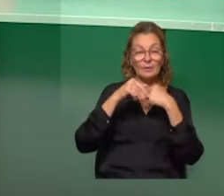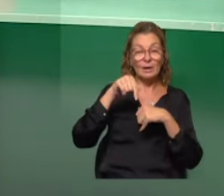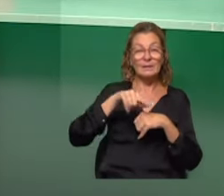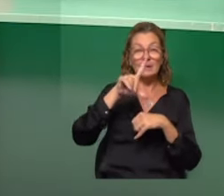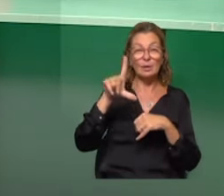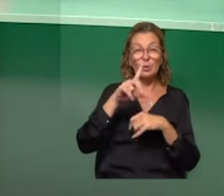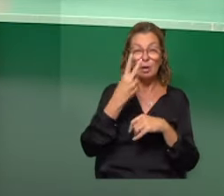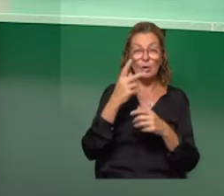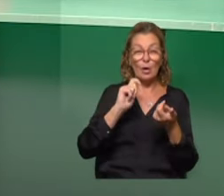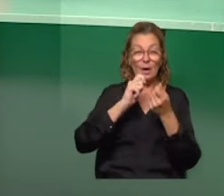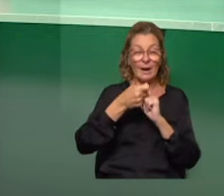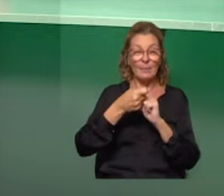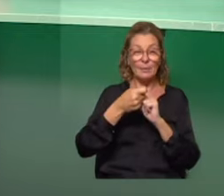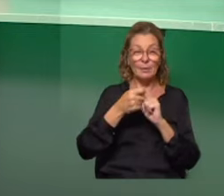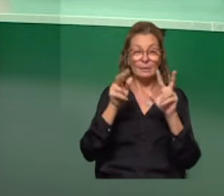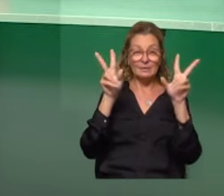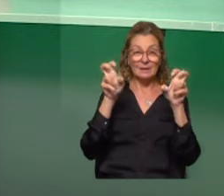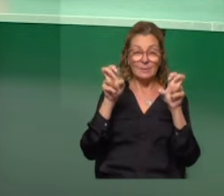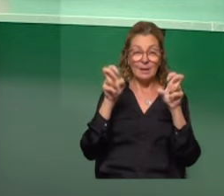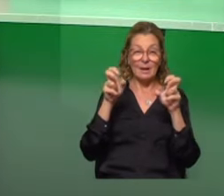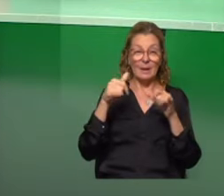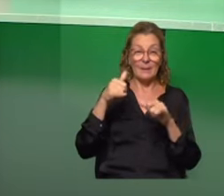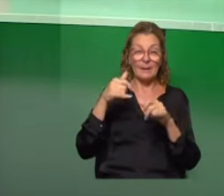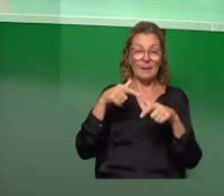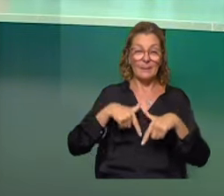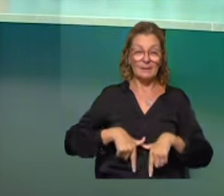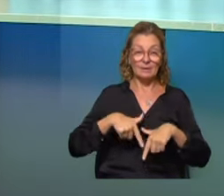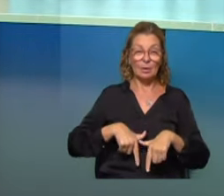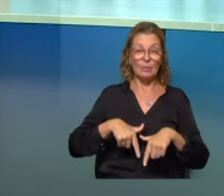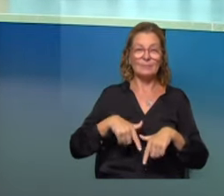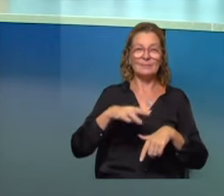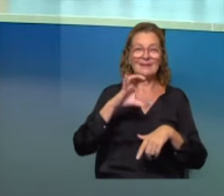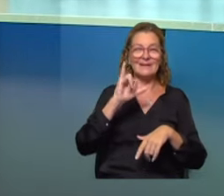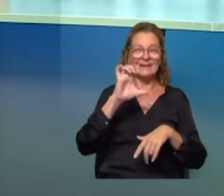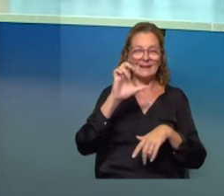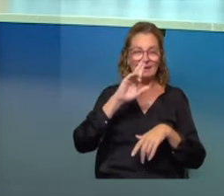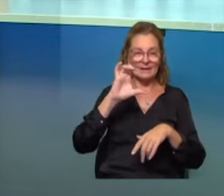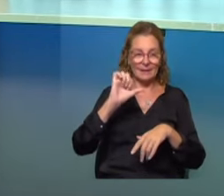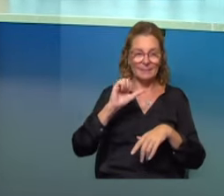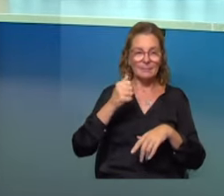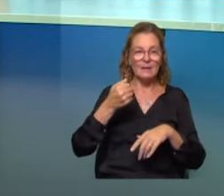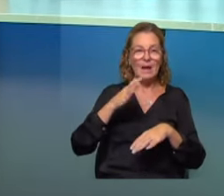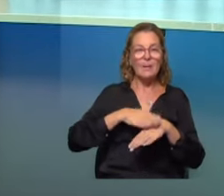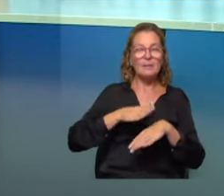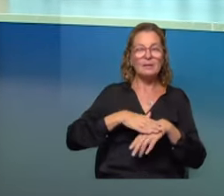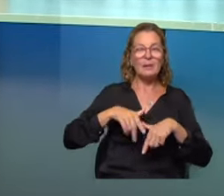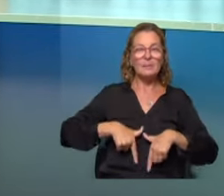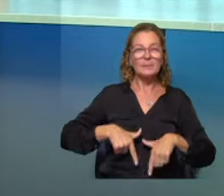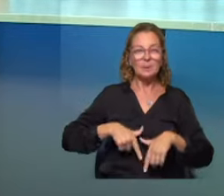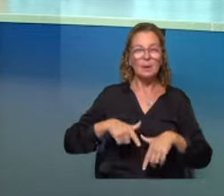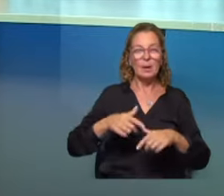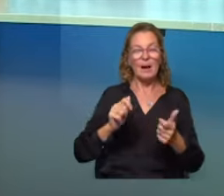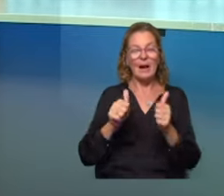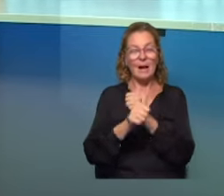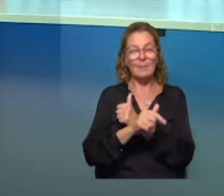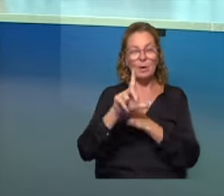dos cambios en titularidades de ministerios. Por un lado, Alejandro Sciarra asumió como ministro de Desarrollo Social en lugar de Martín Lema y por el